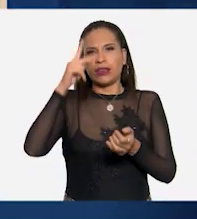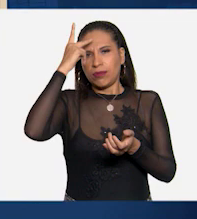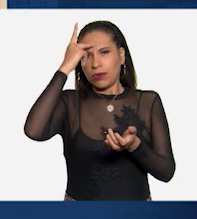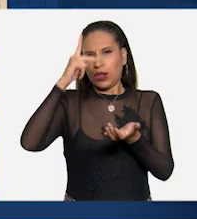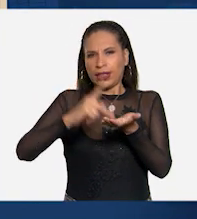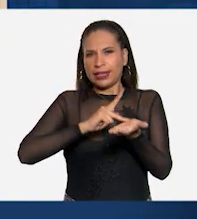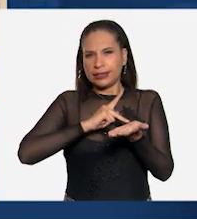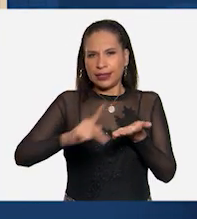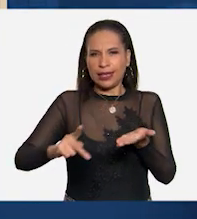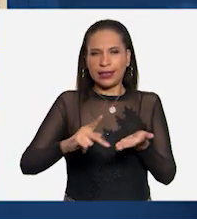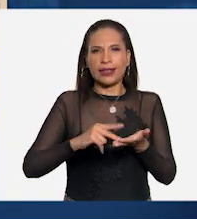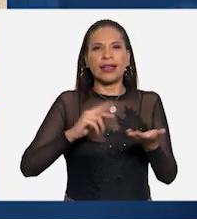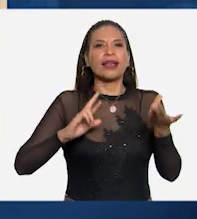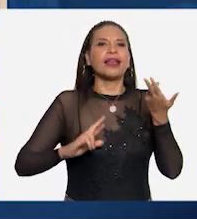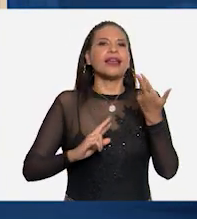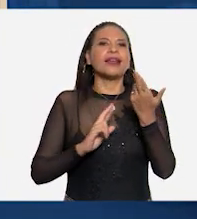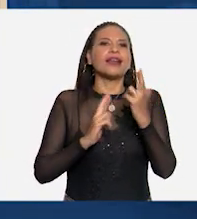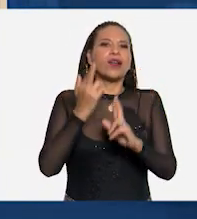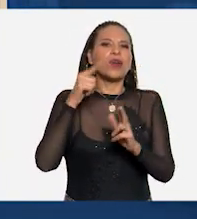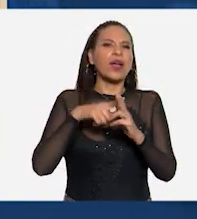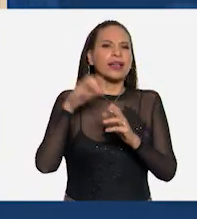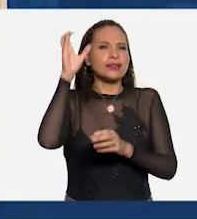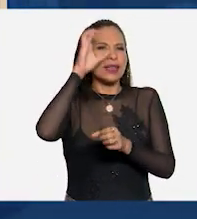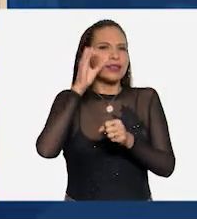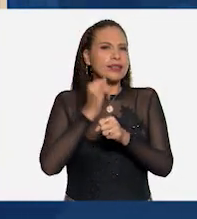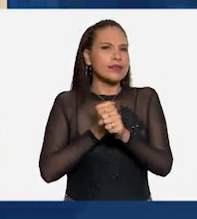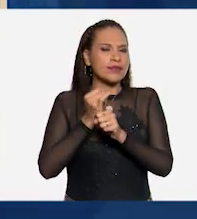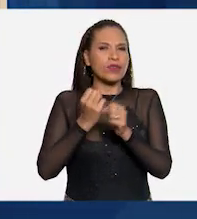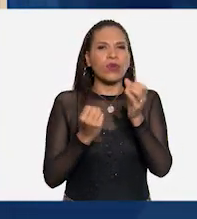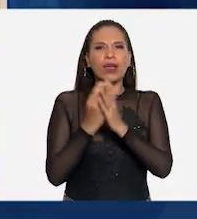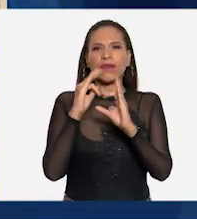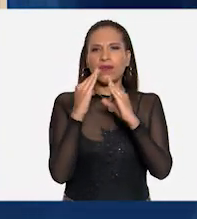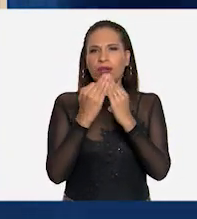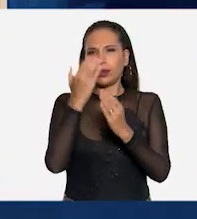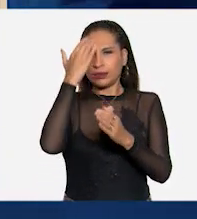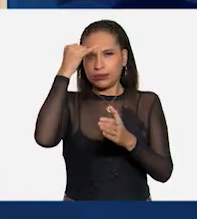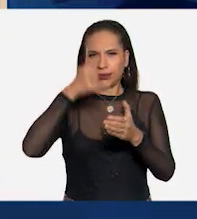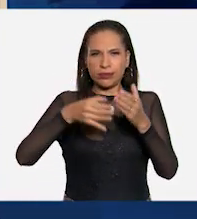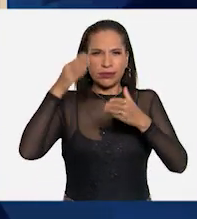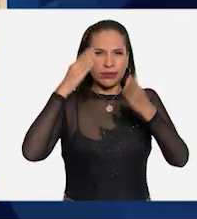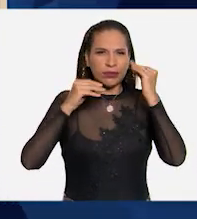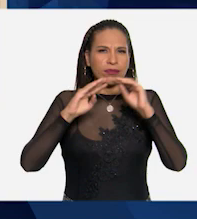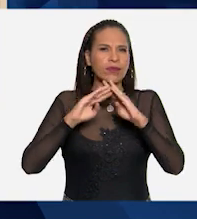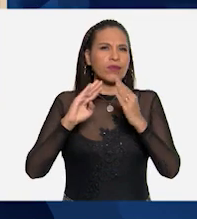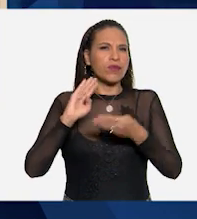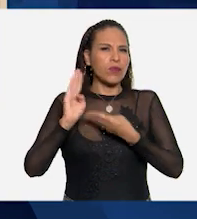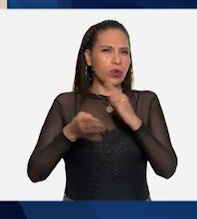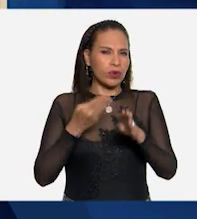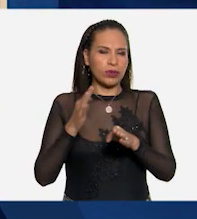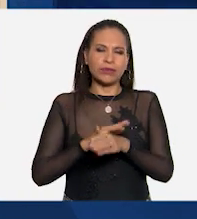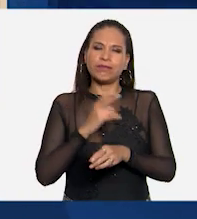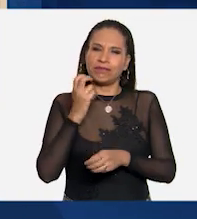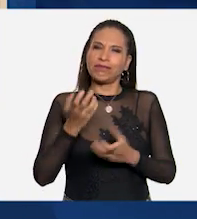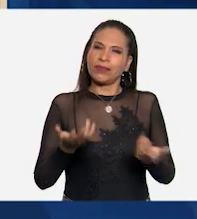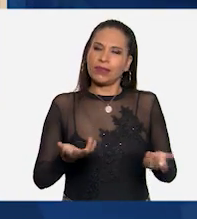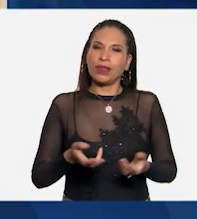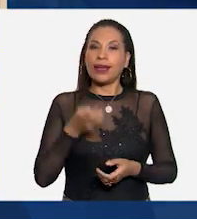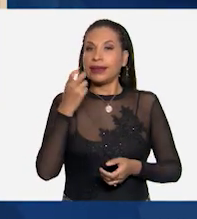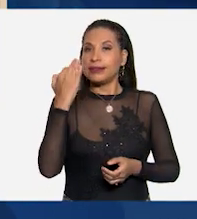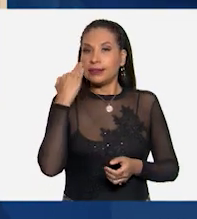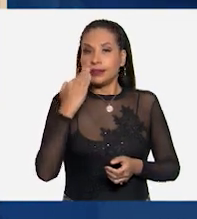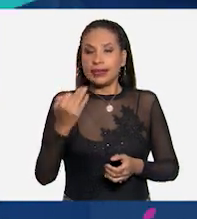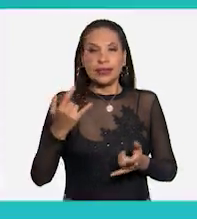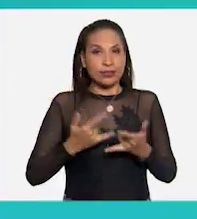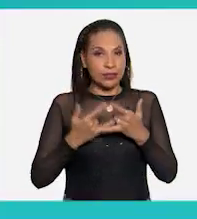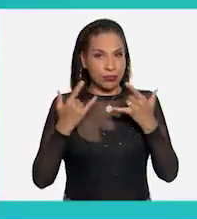protestantes y la revolución científica que trajo consigo nuevas formas de conocer y aprender el mundo. Efectivamente, Jenny, en esta etapa